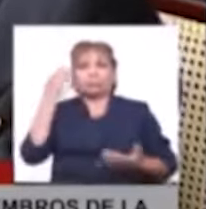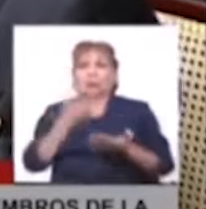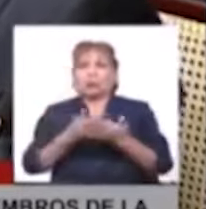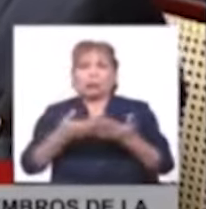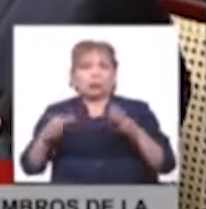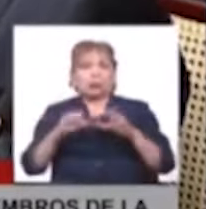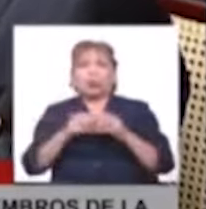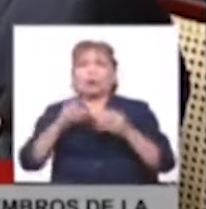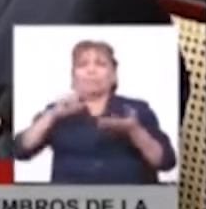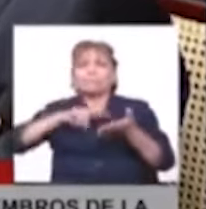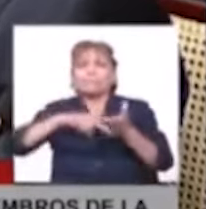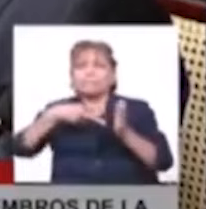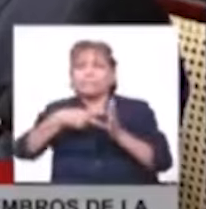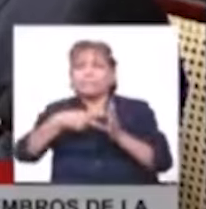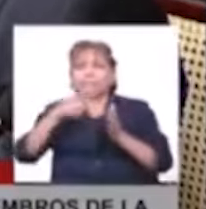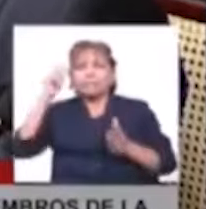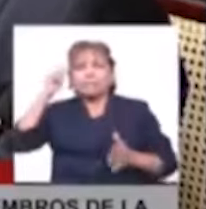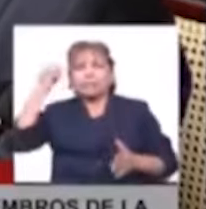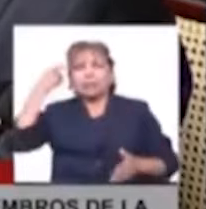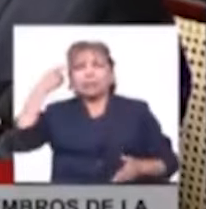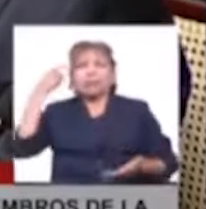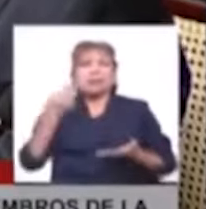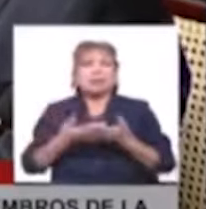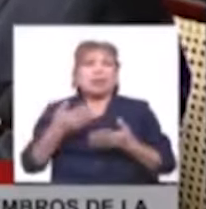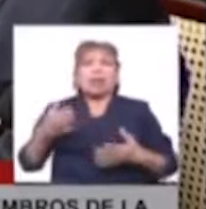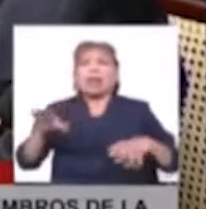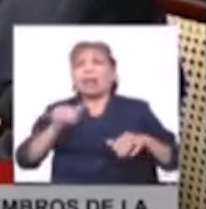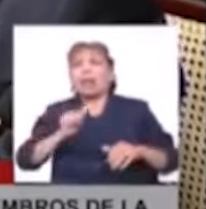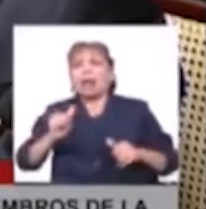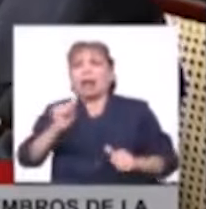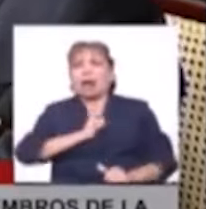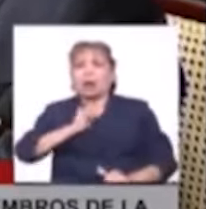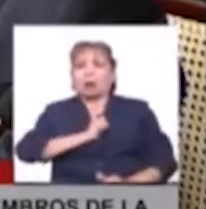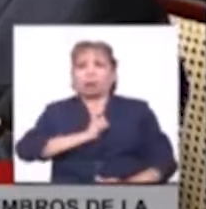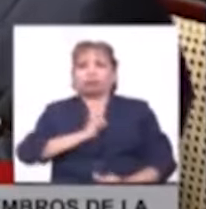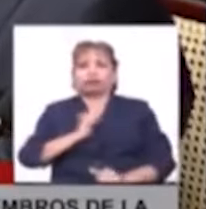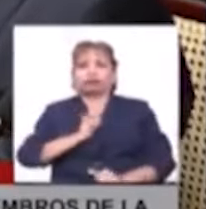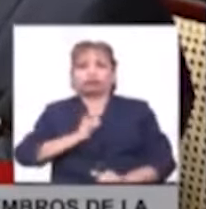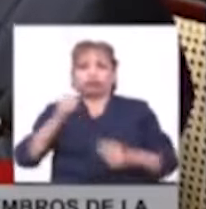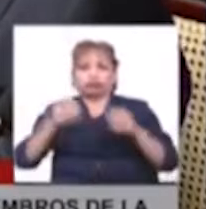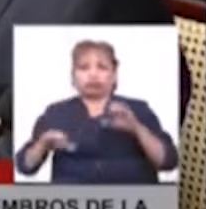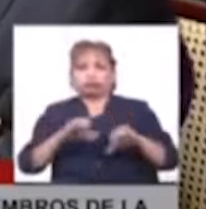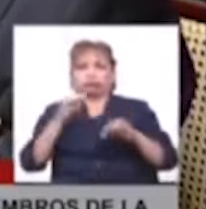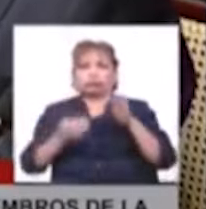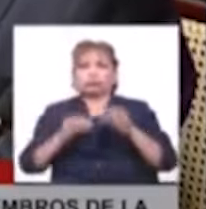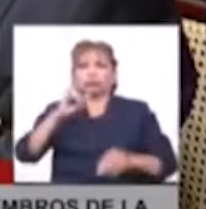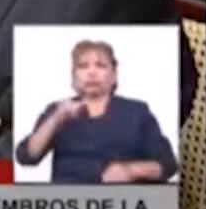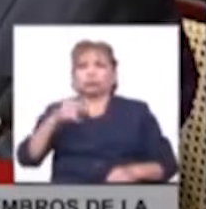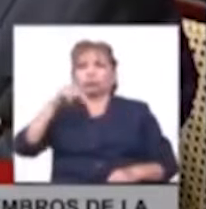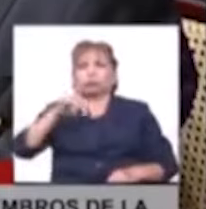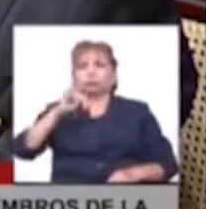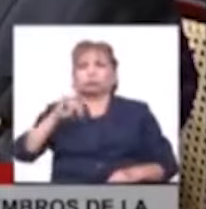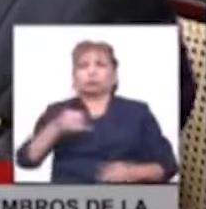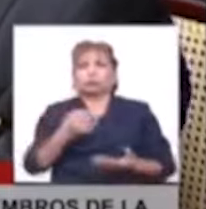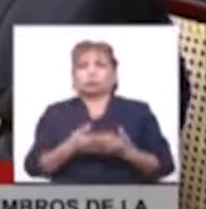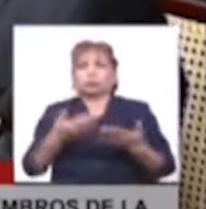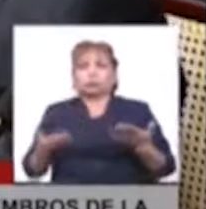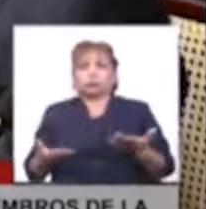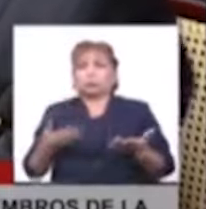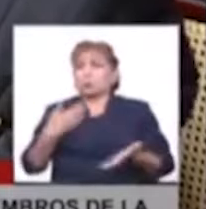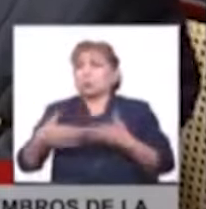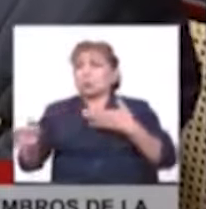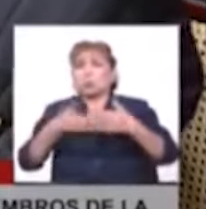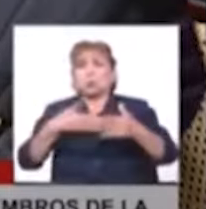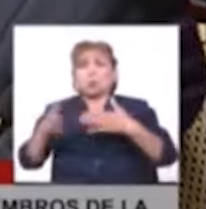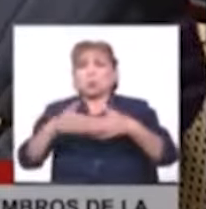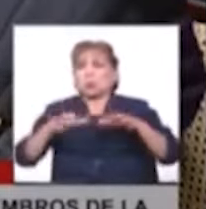con el acto formal de la juramentación. Luego, lo que va a señalar es que este periodo para el cual